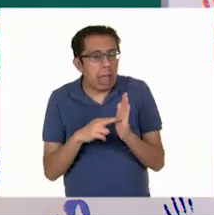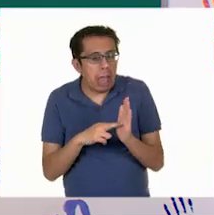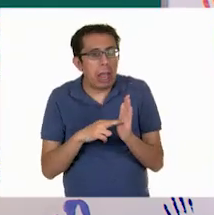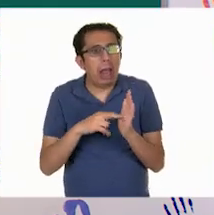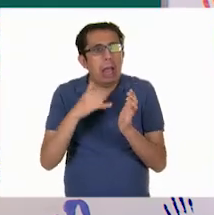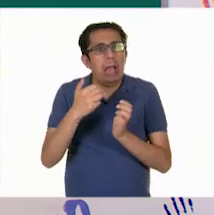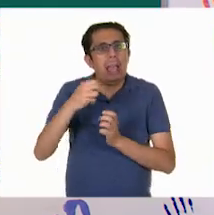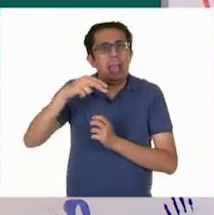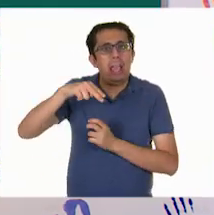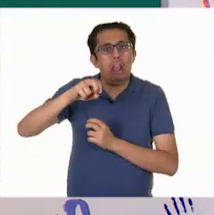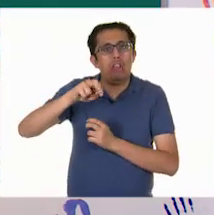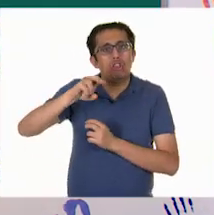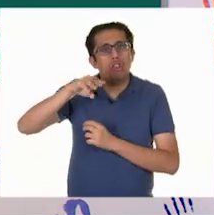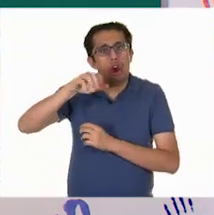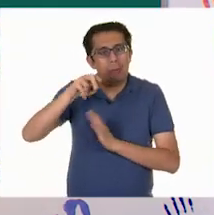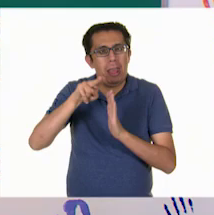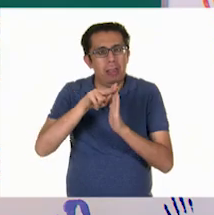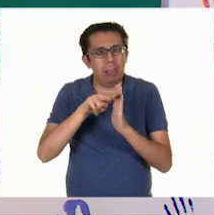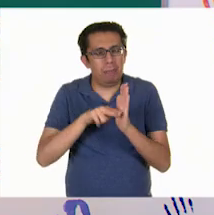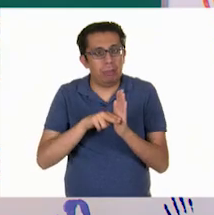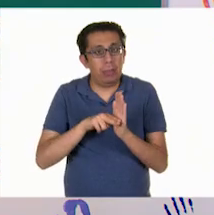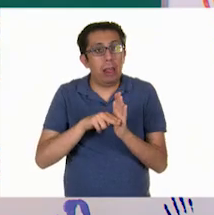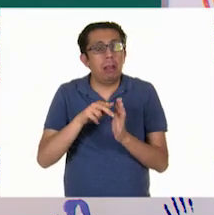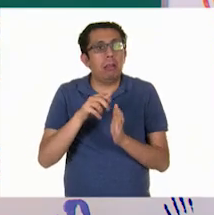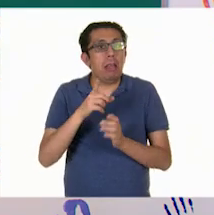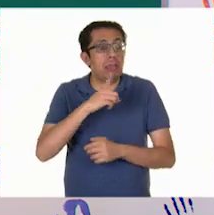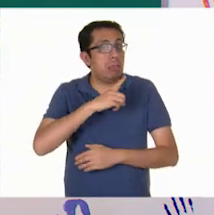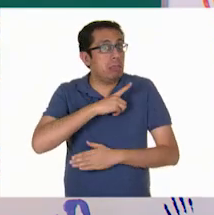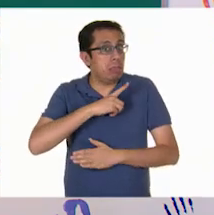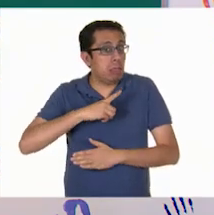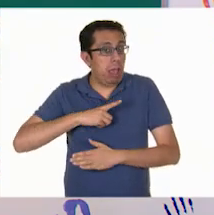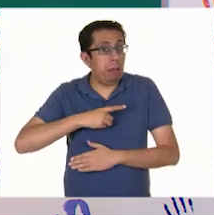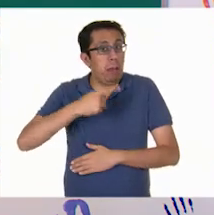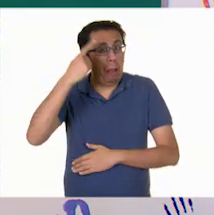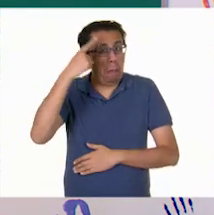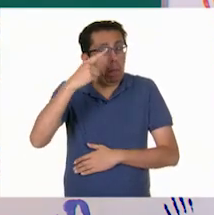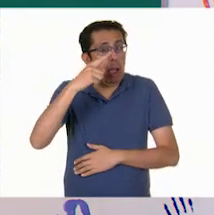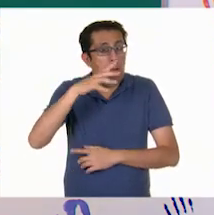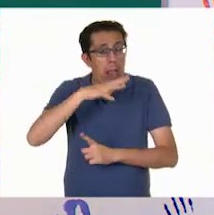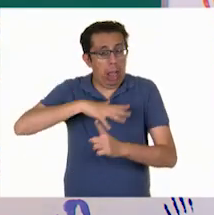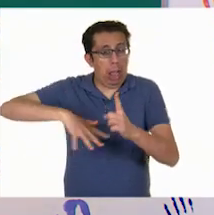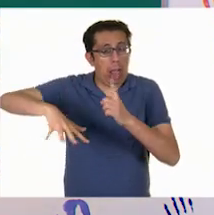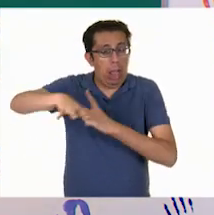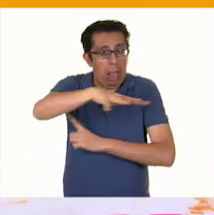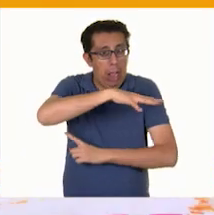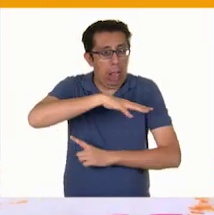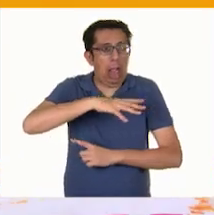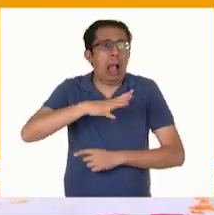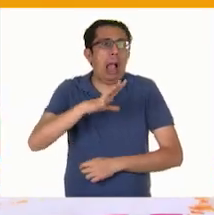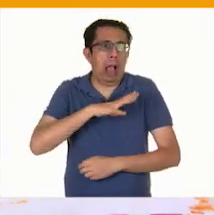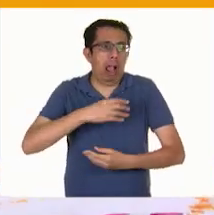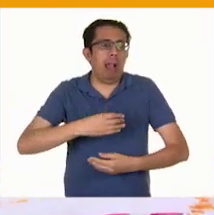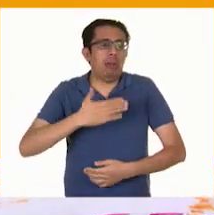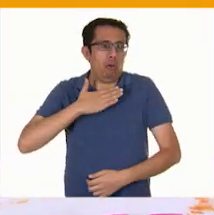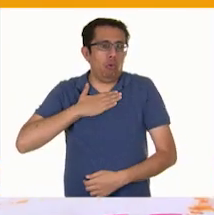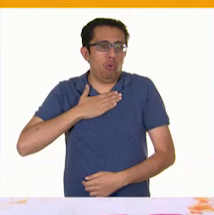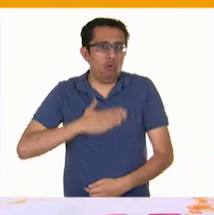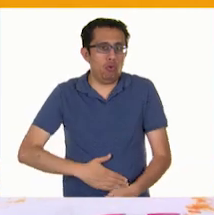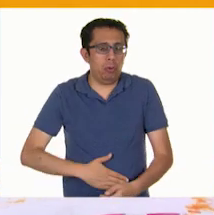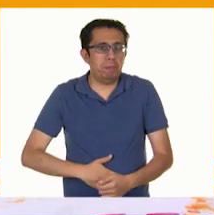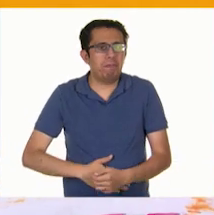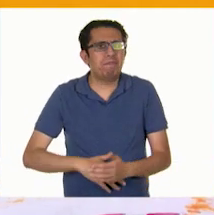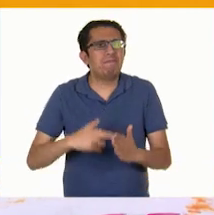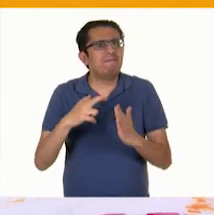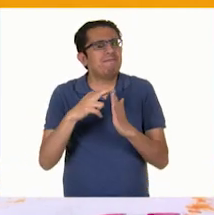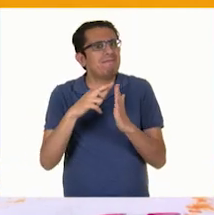deben existir en el mundo, en un mundo con justicia, ¿no? Sí, entiendo. Si las reglas o normas